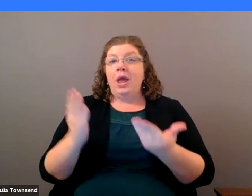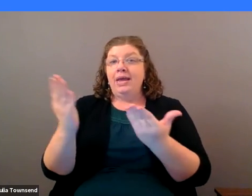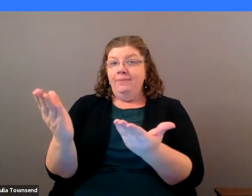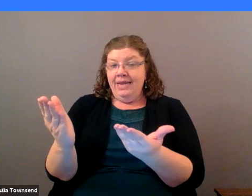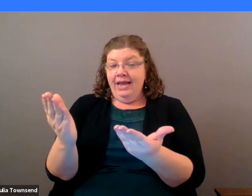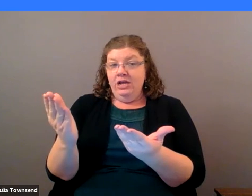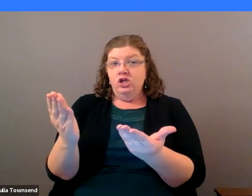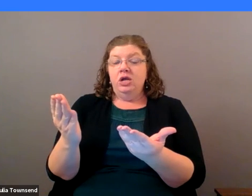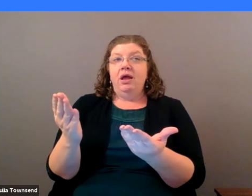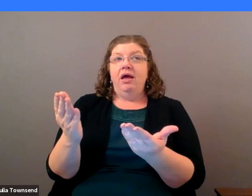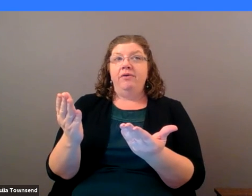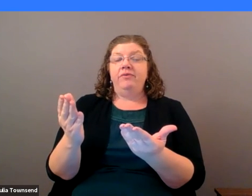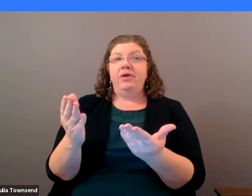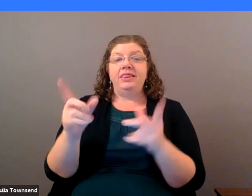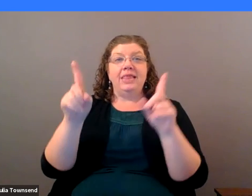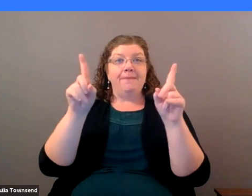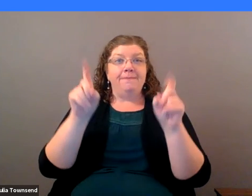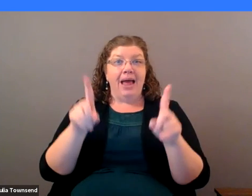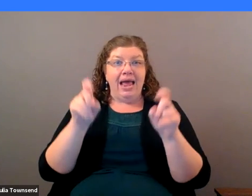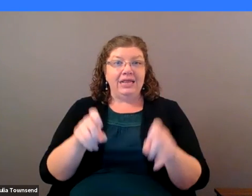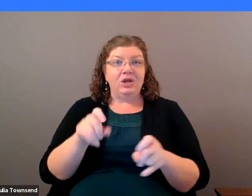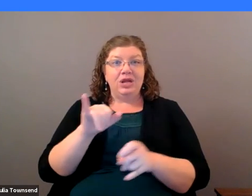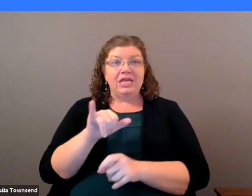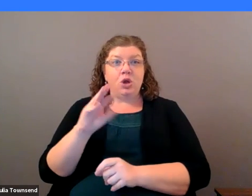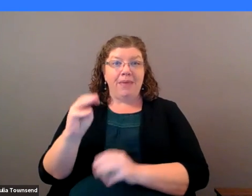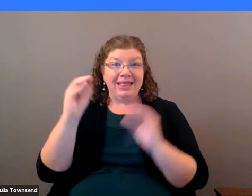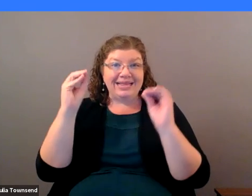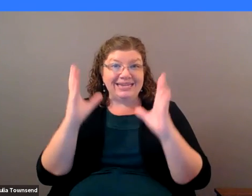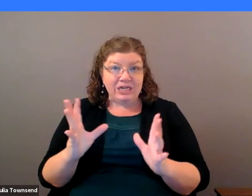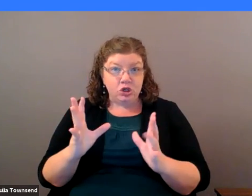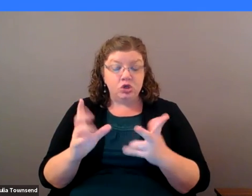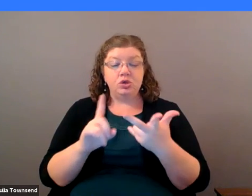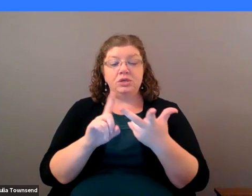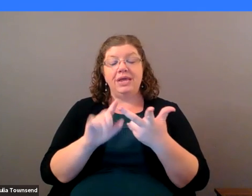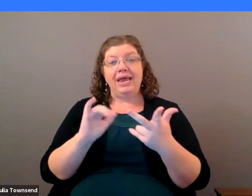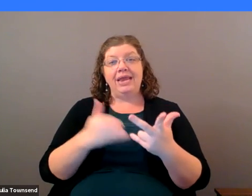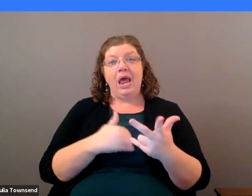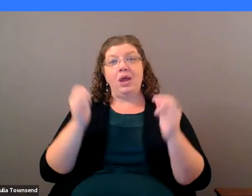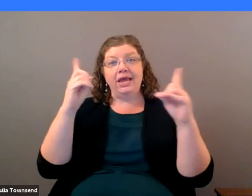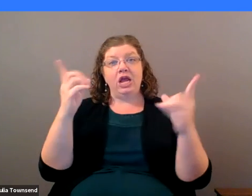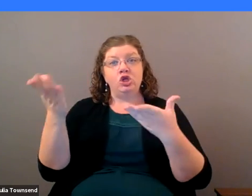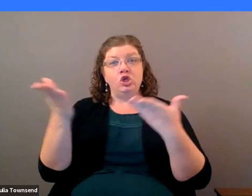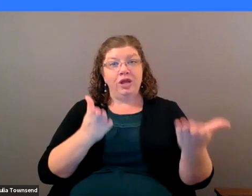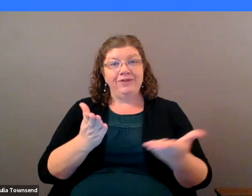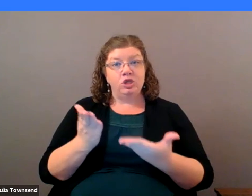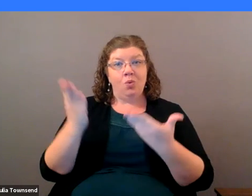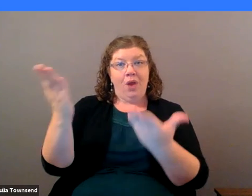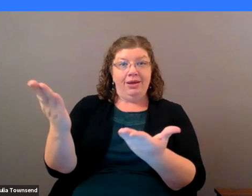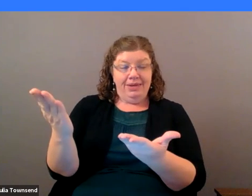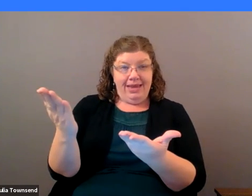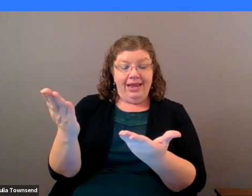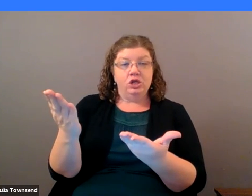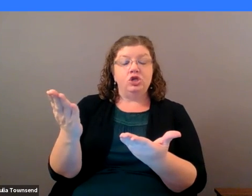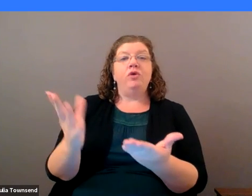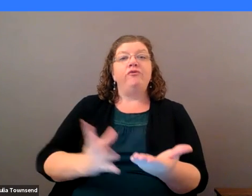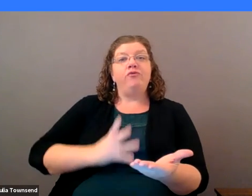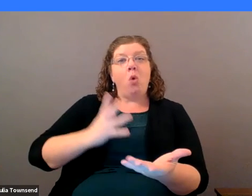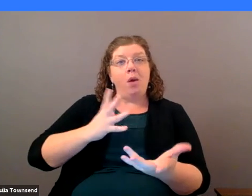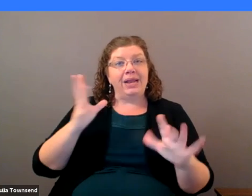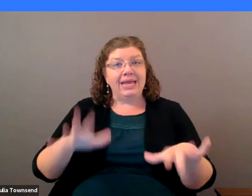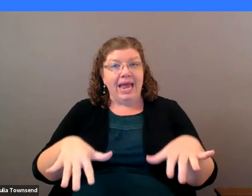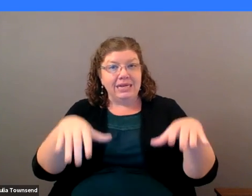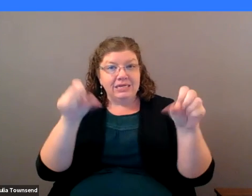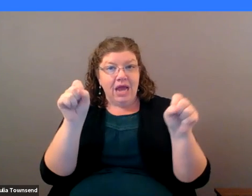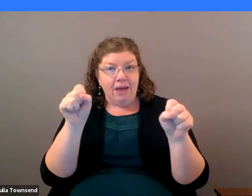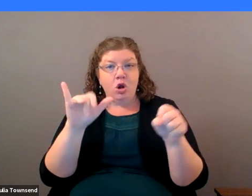recomendación al Consejo de Educación y vamos a tener esa recomendación para formalmente adoptar el